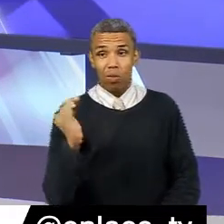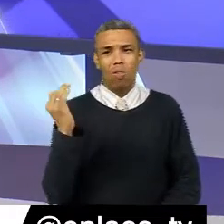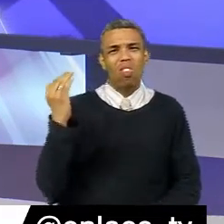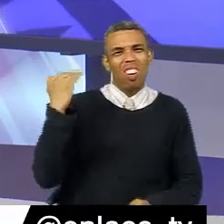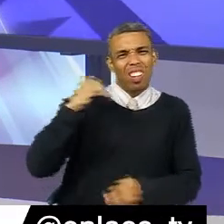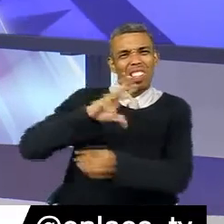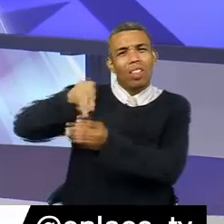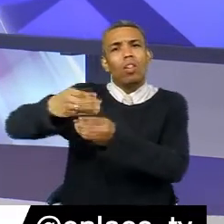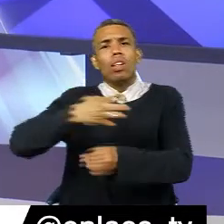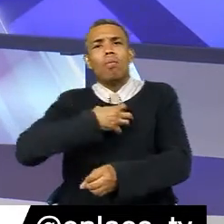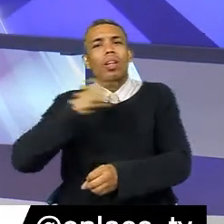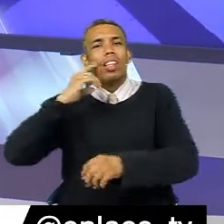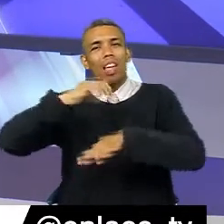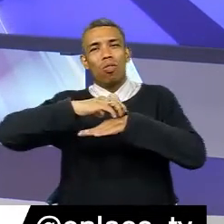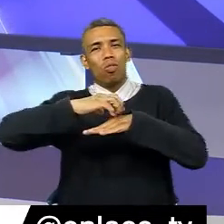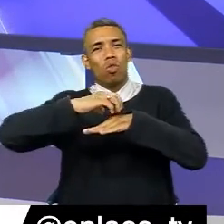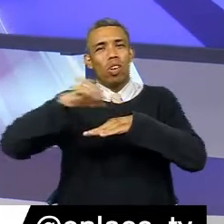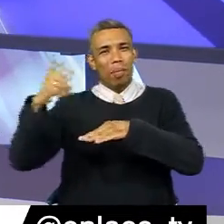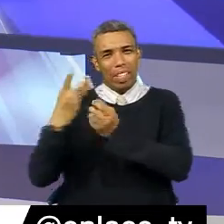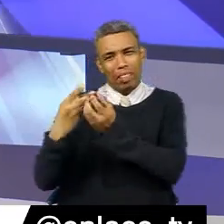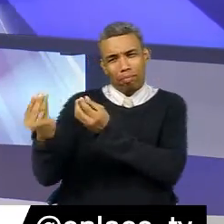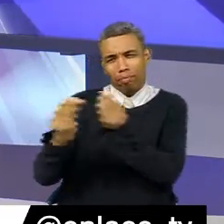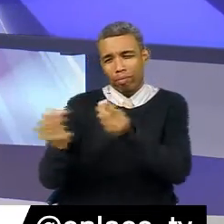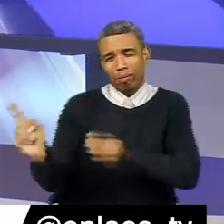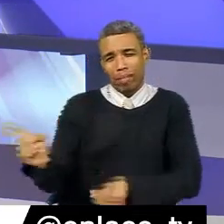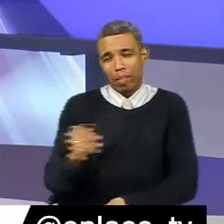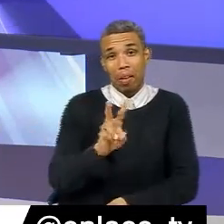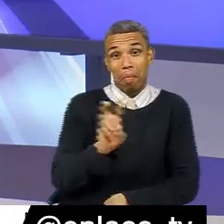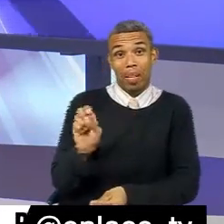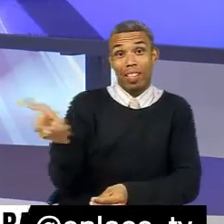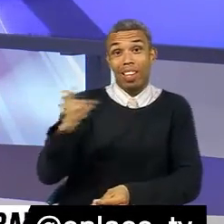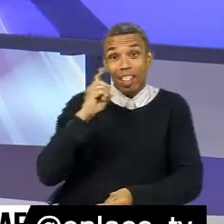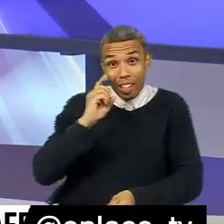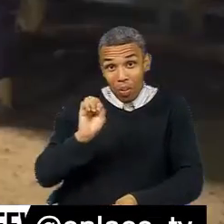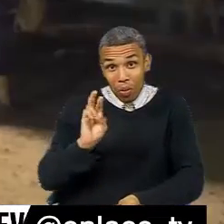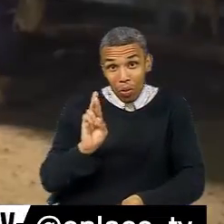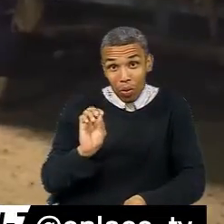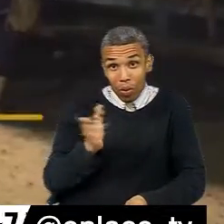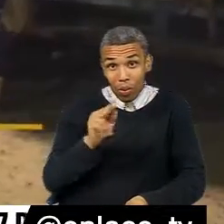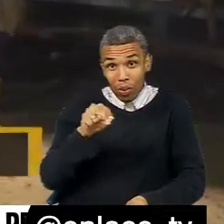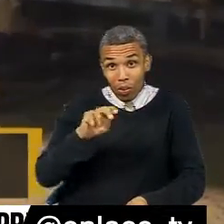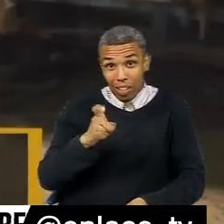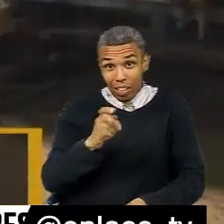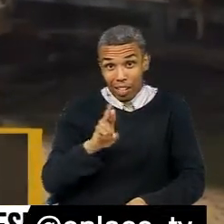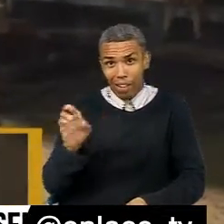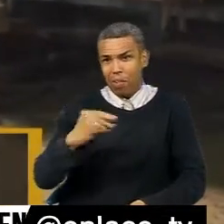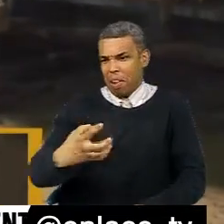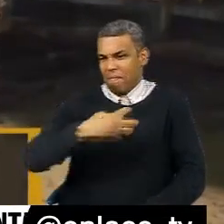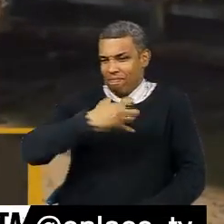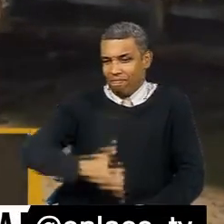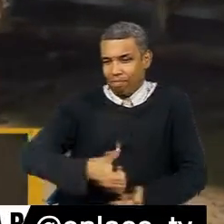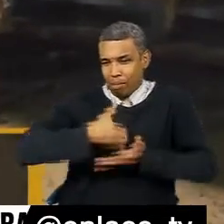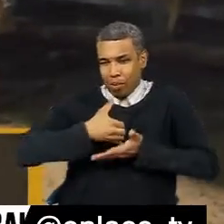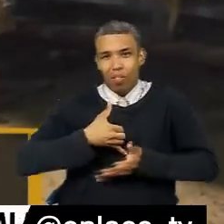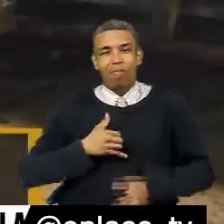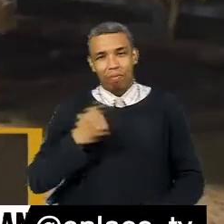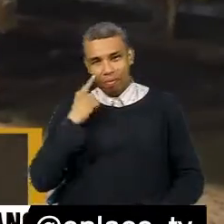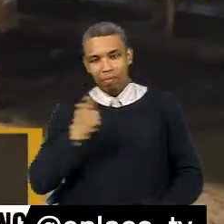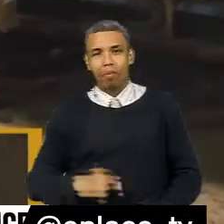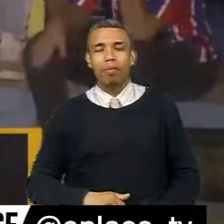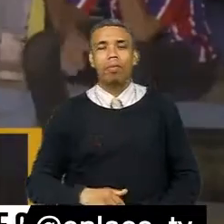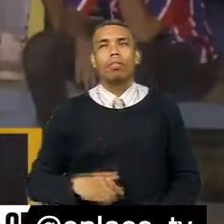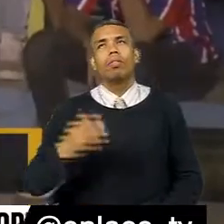20 equipos participaron del campeonato que se jugó durante el fin de semana. Entre el jueves 21 y domingo 25 de septiembre se jugó